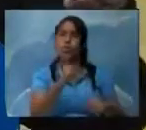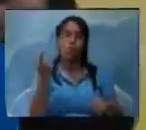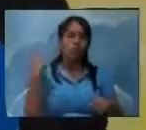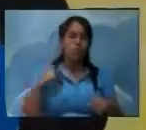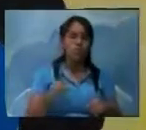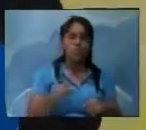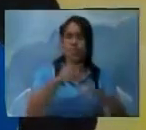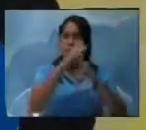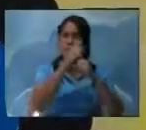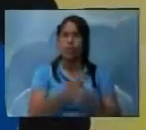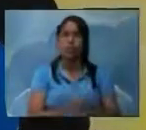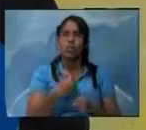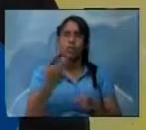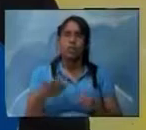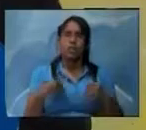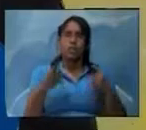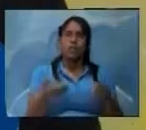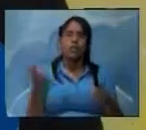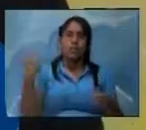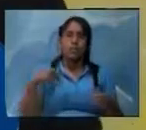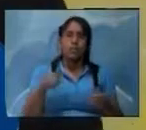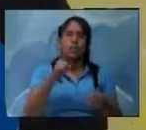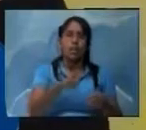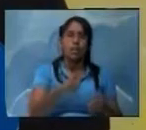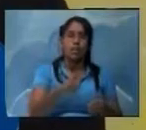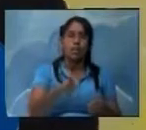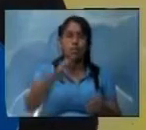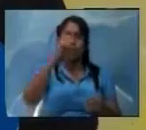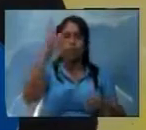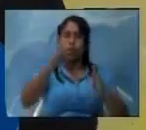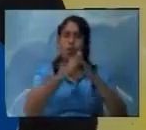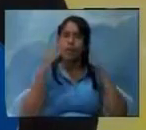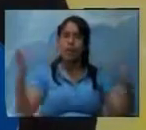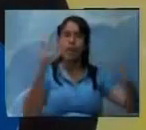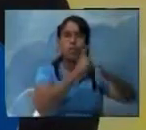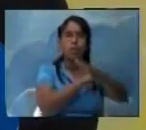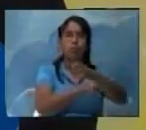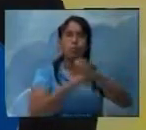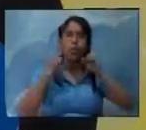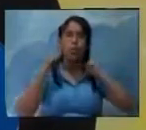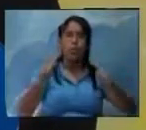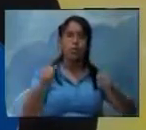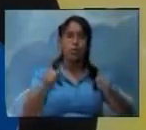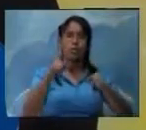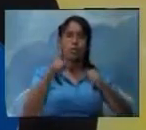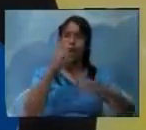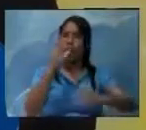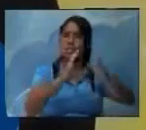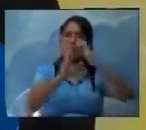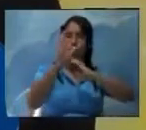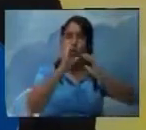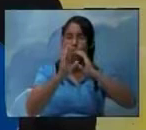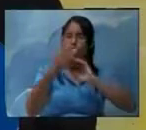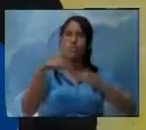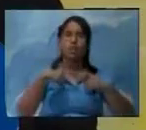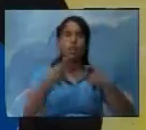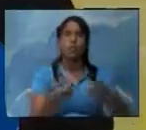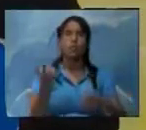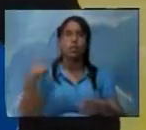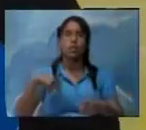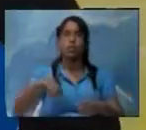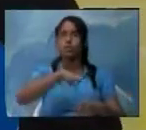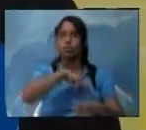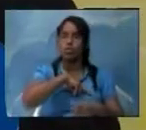tienen la confianza que se debe tener en un Dios grande y poderoso. Esa comunión que debemos de tener